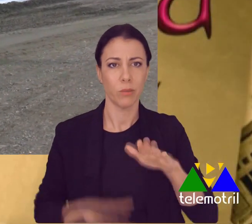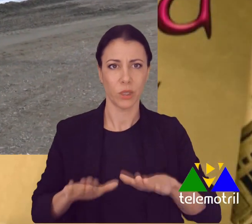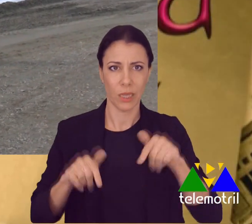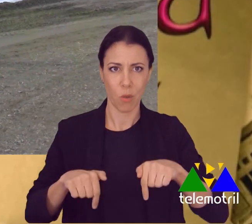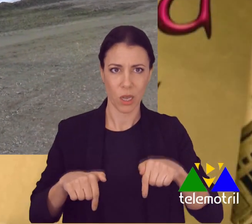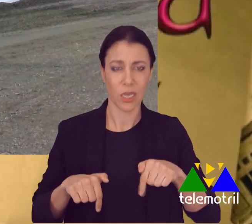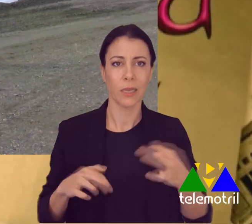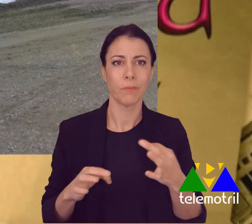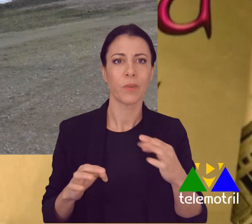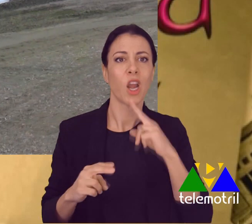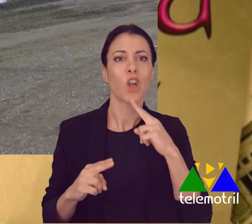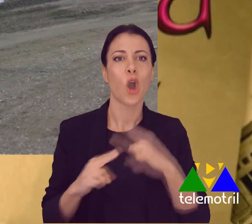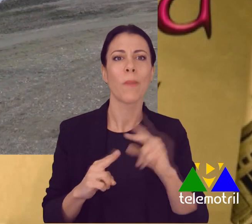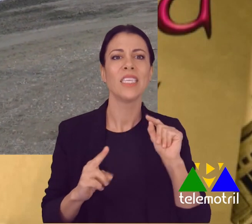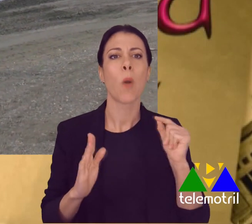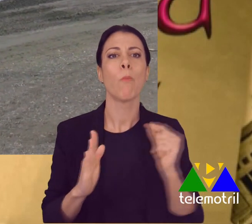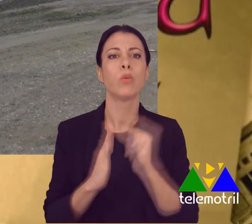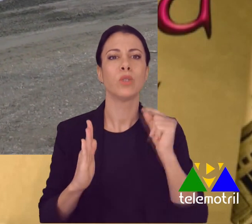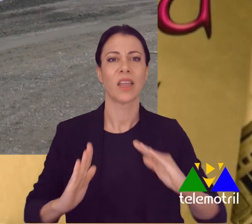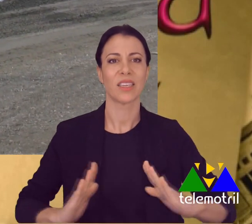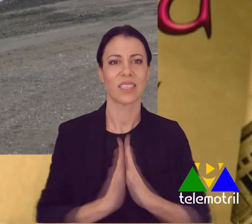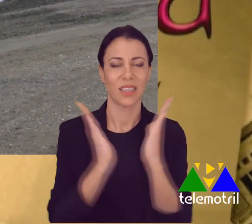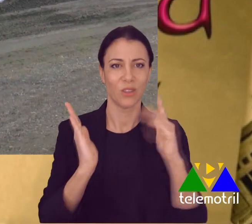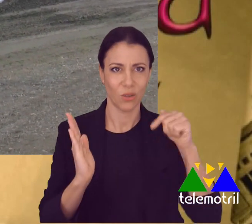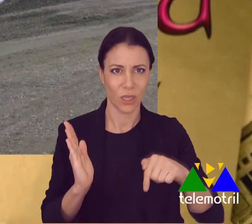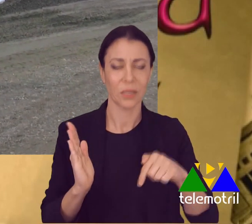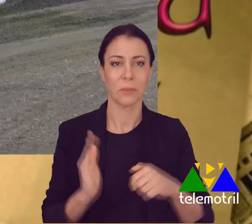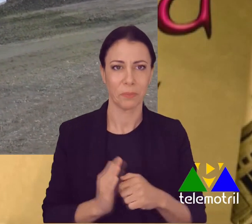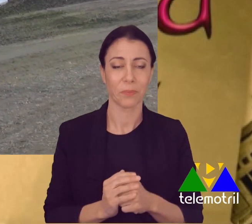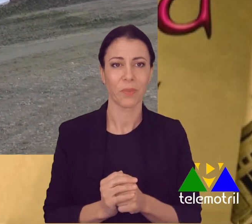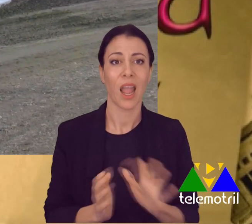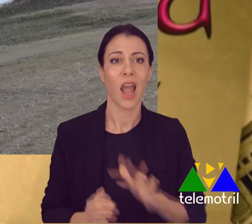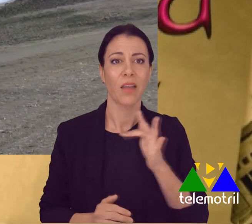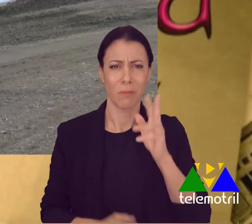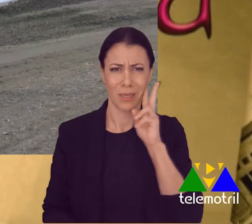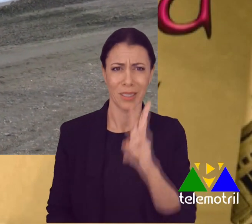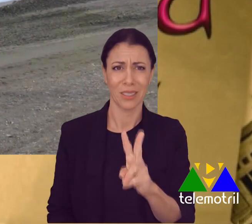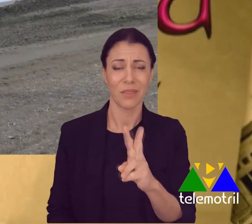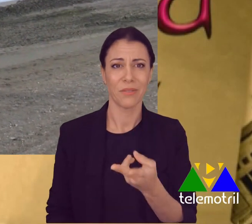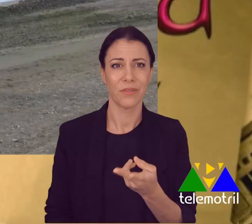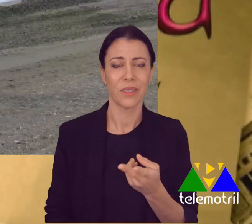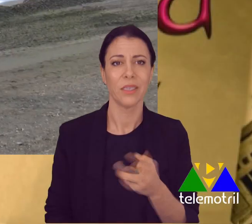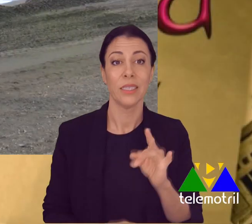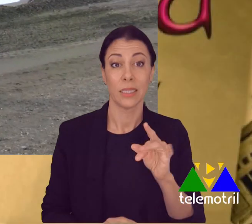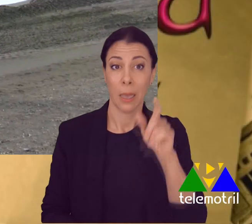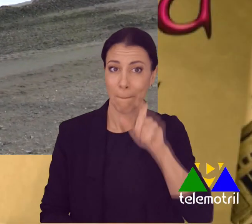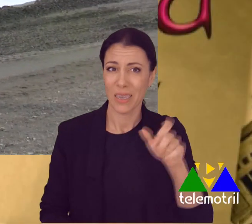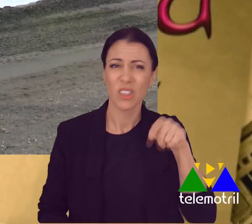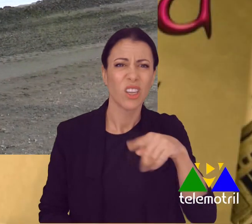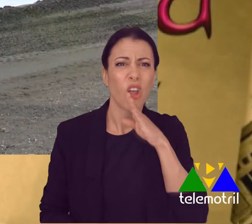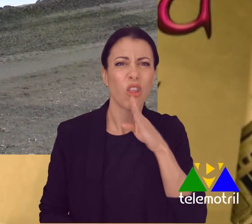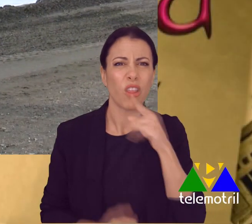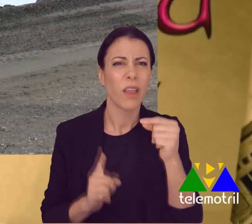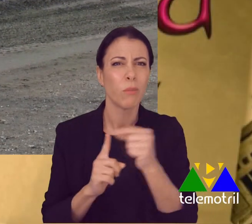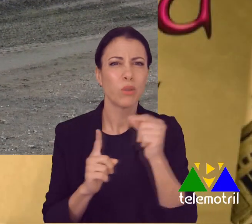en la Punta del Santo, ¿no? La Punta del Santo. La Punta del Santo. Pero además se ve, ¿no? Altura claro, para que la gente lo sepa, altura